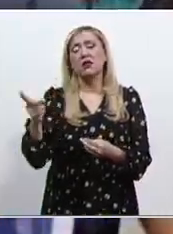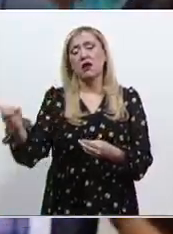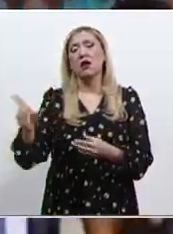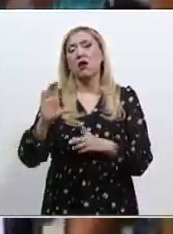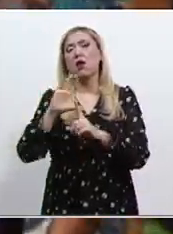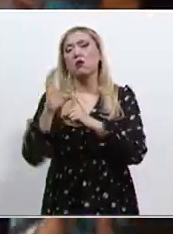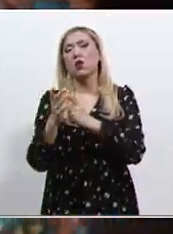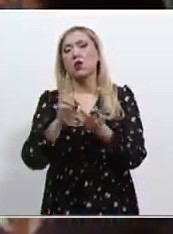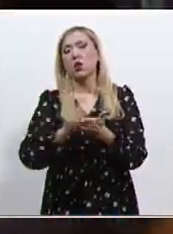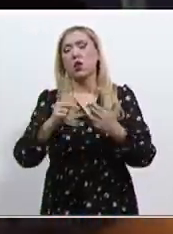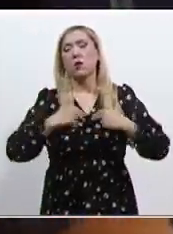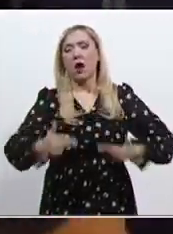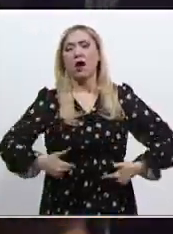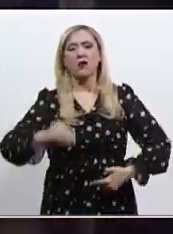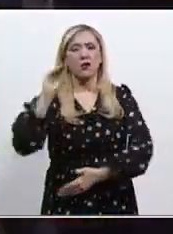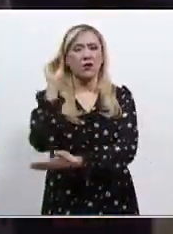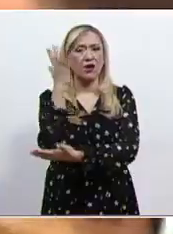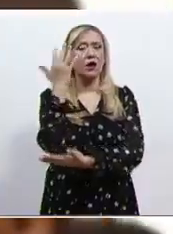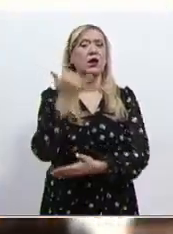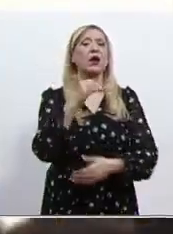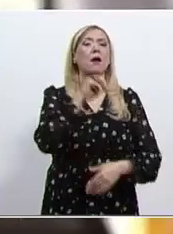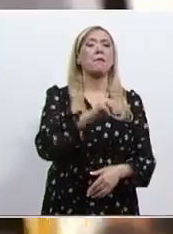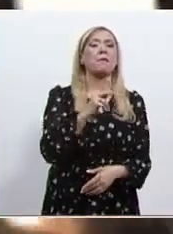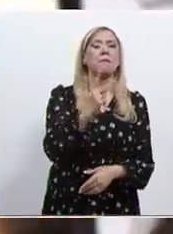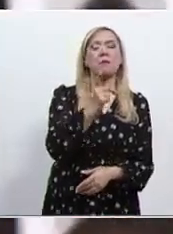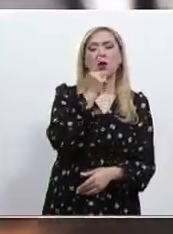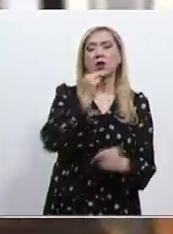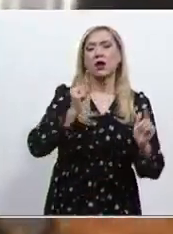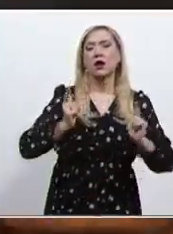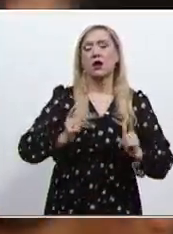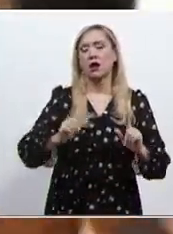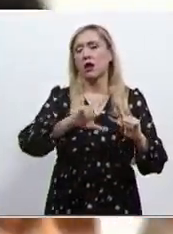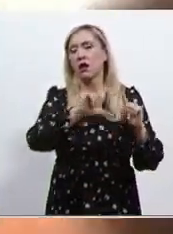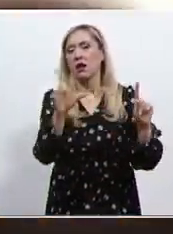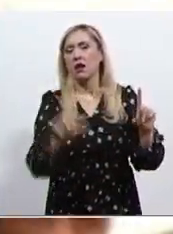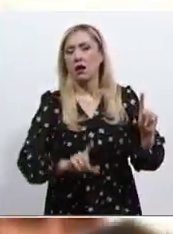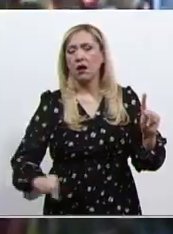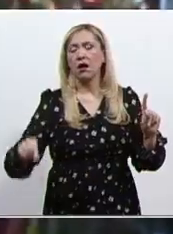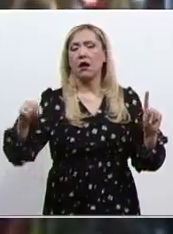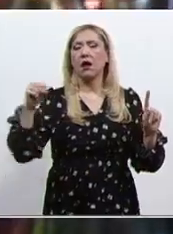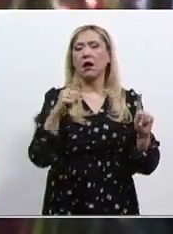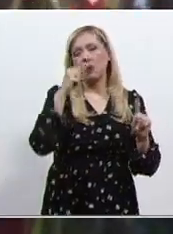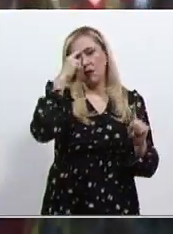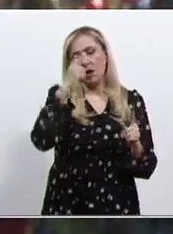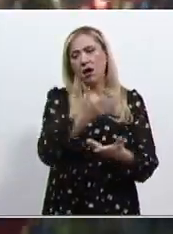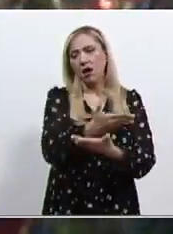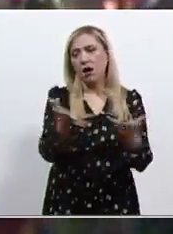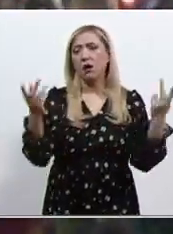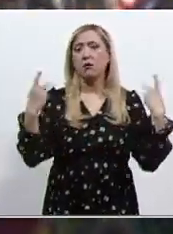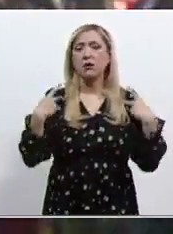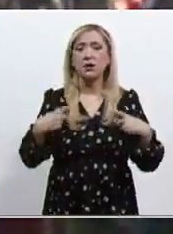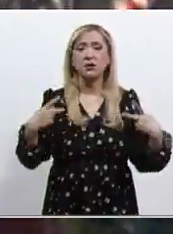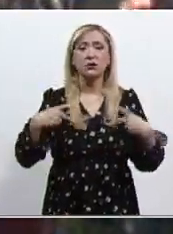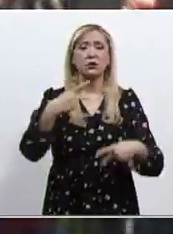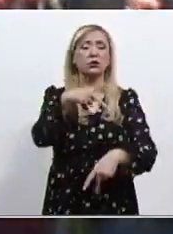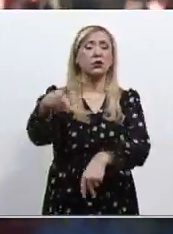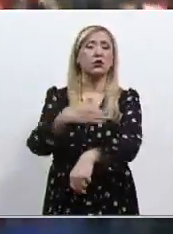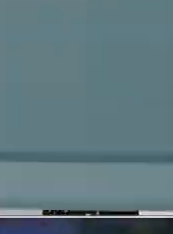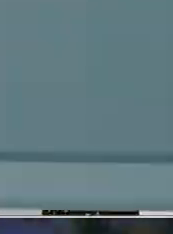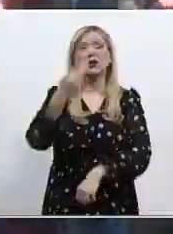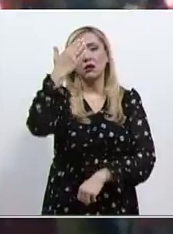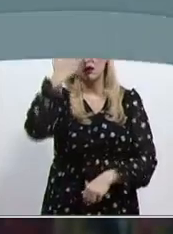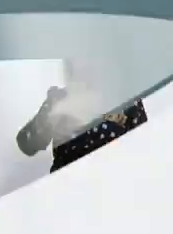Público de la federación y tendría como propósito garantizar el acceso a la justicia a los familiares de las víctimas